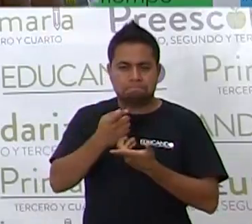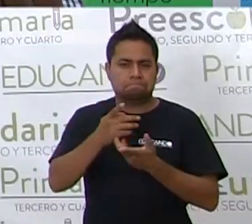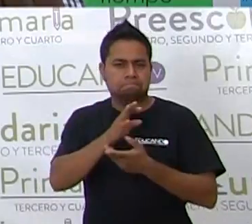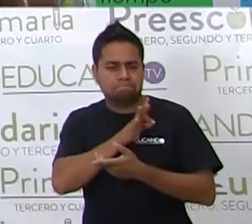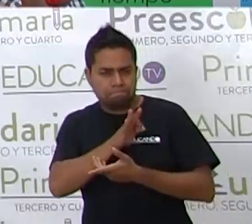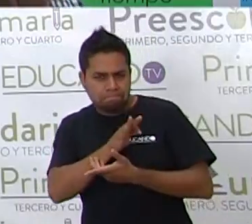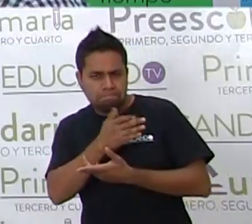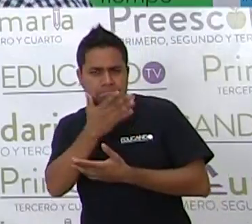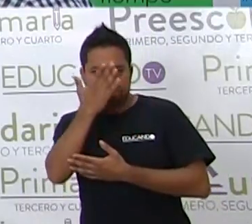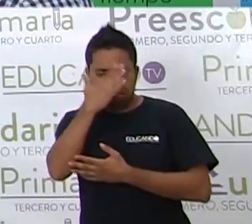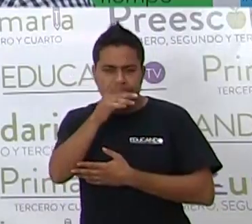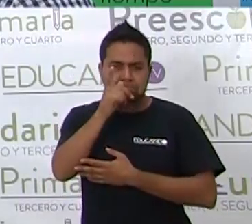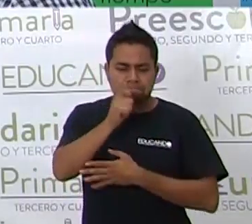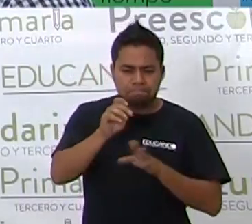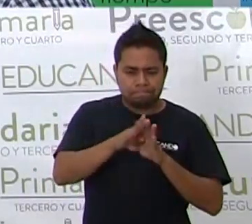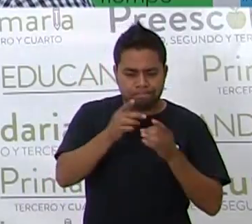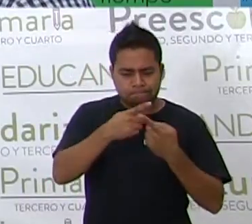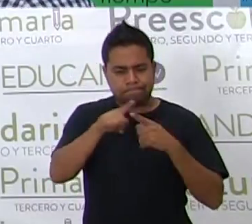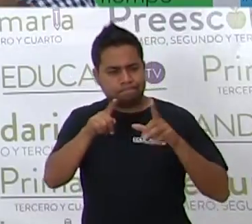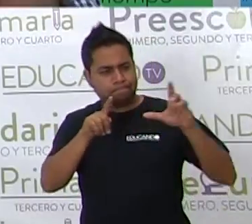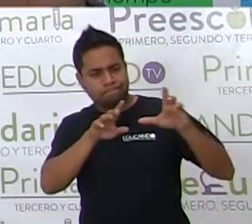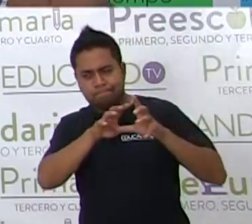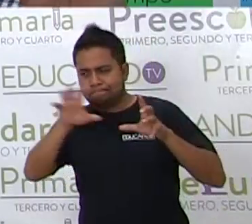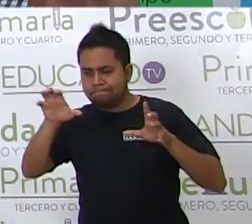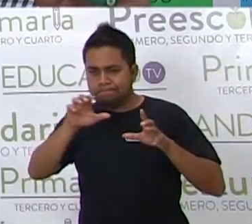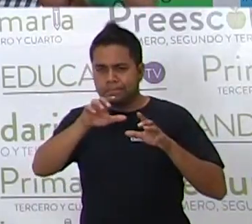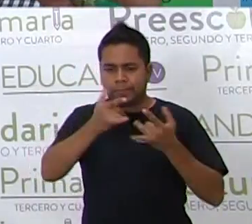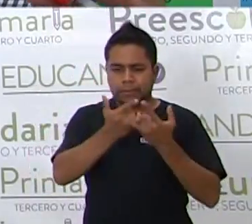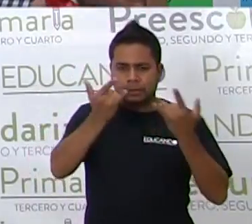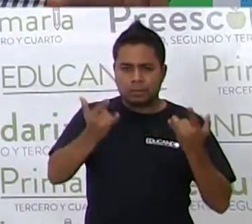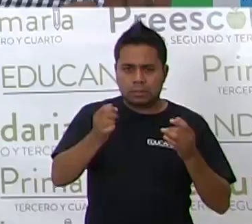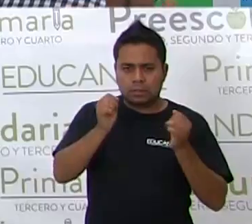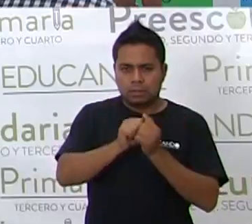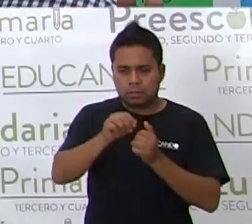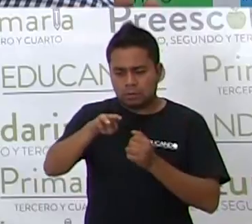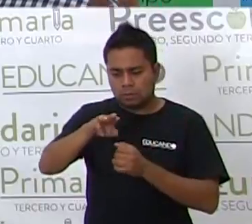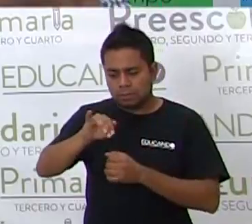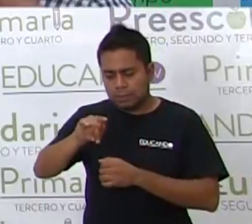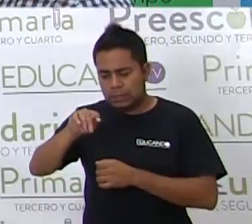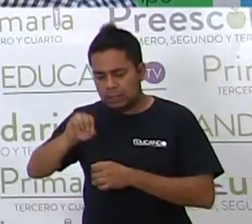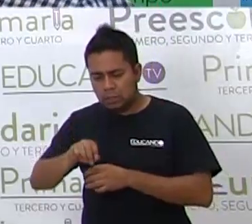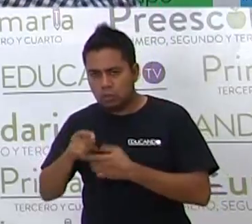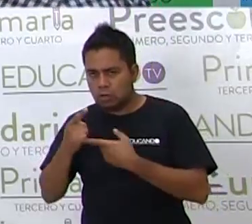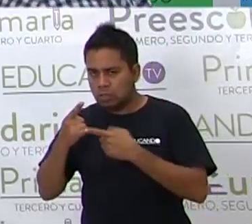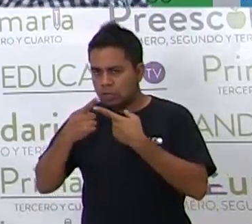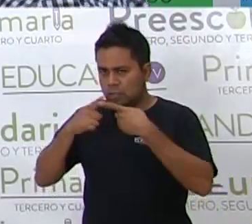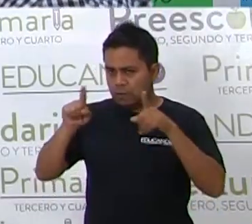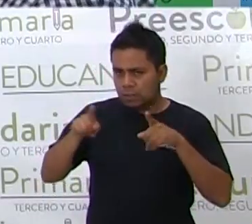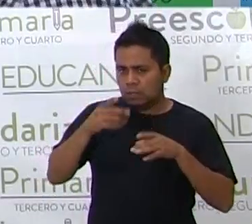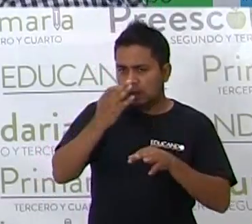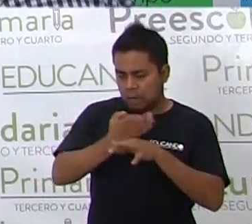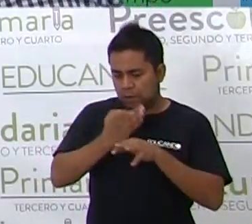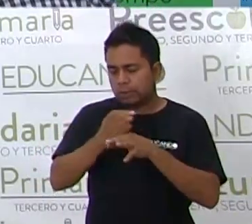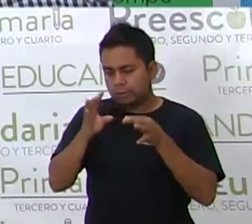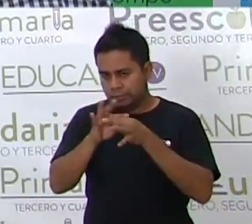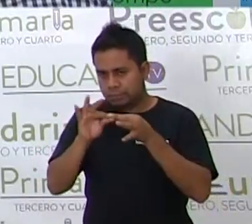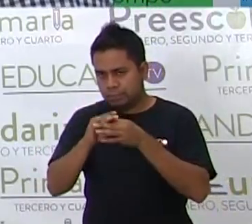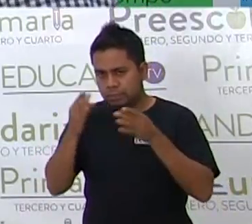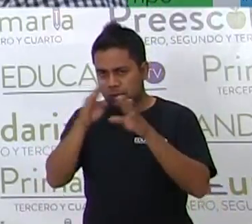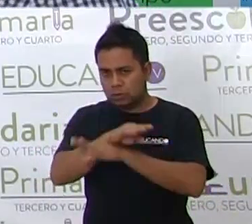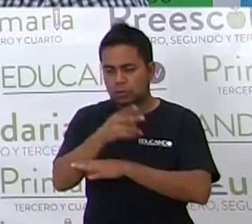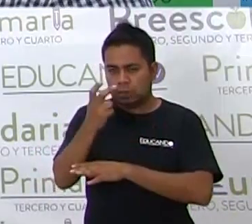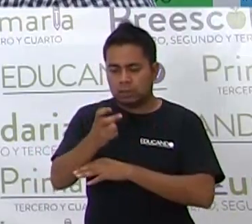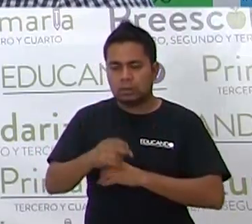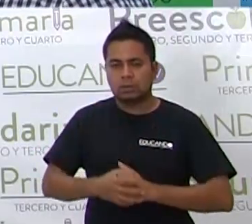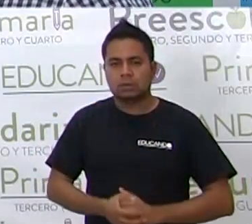saber diferenciar las leyendas de los mitos. Ahorita vamos a hablar de eso. Habla